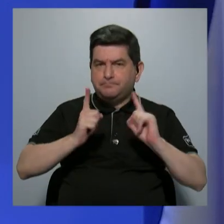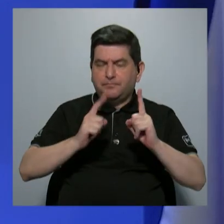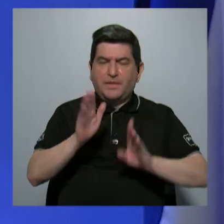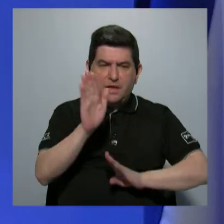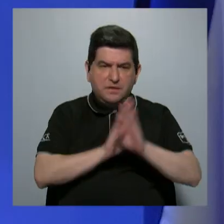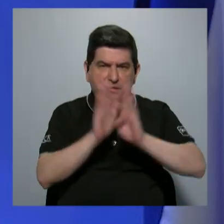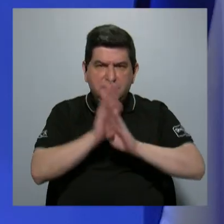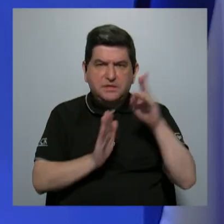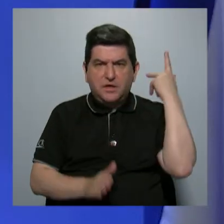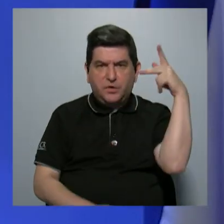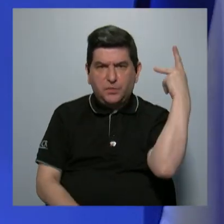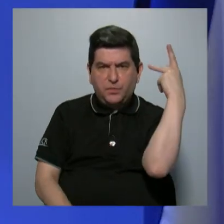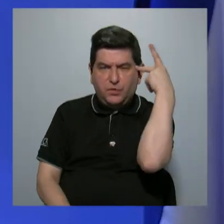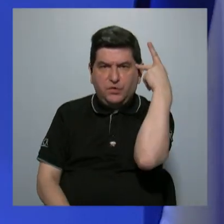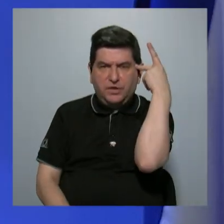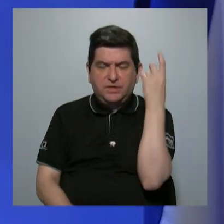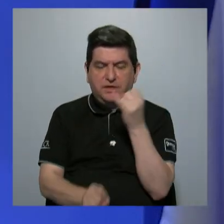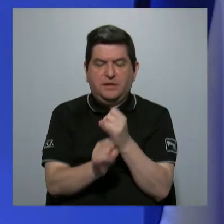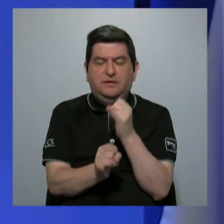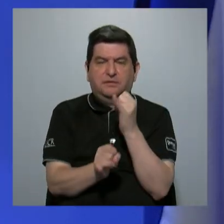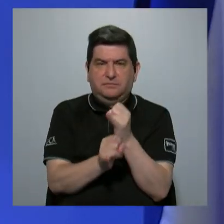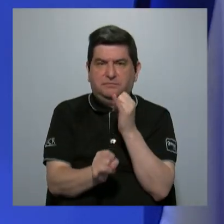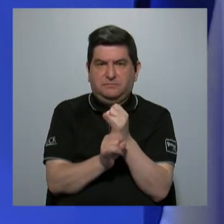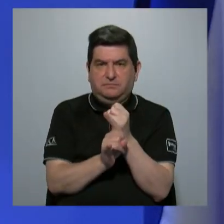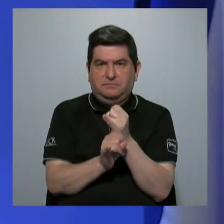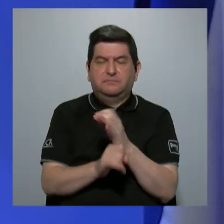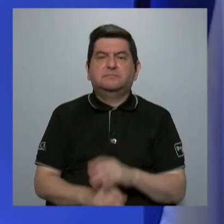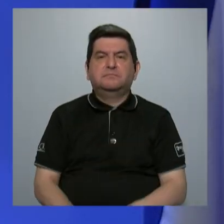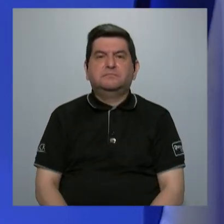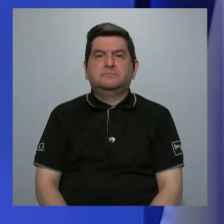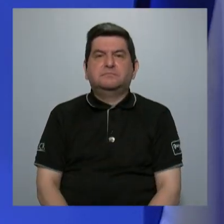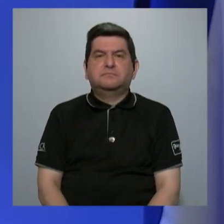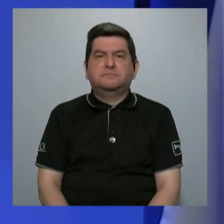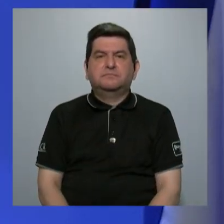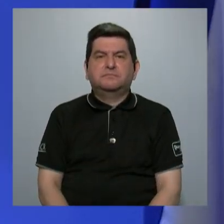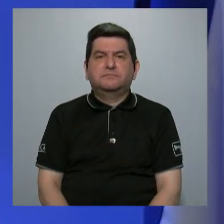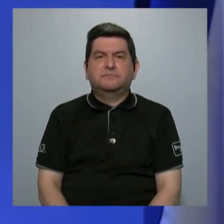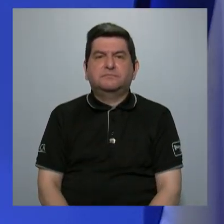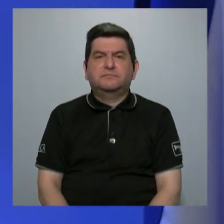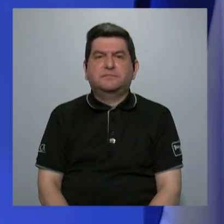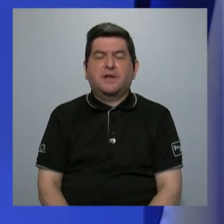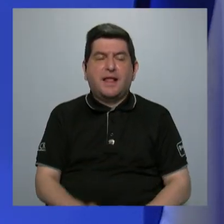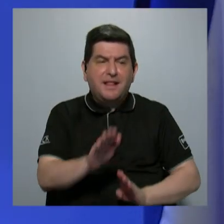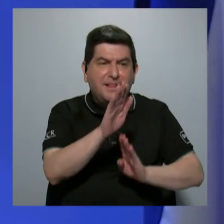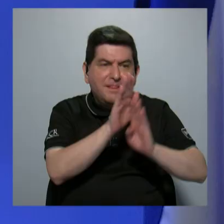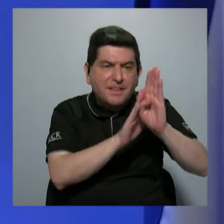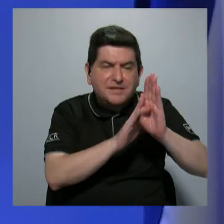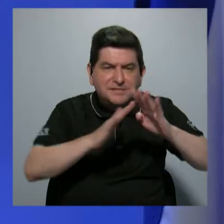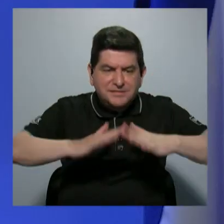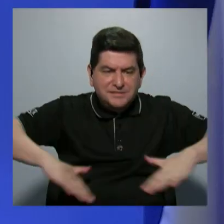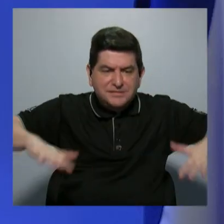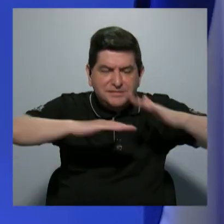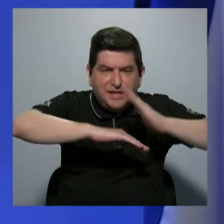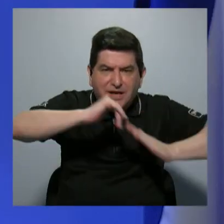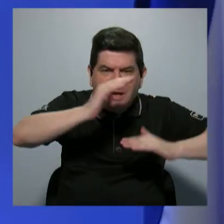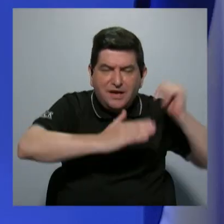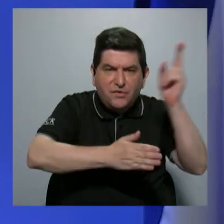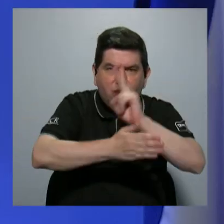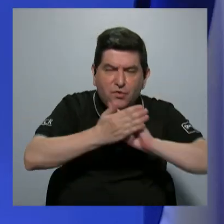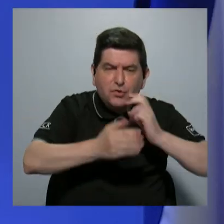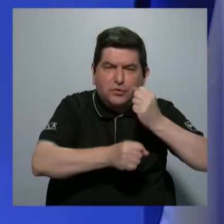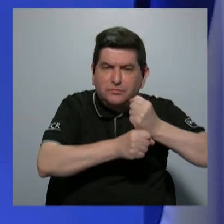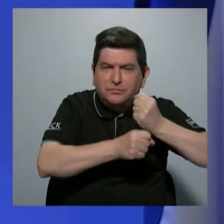desarrollar una política institucional que trabaje el desarrollo del espacio construido en la